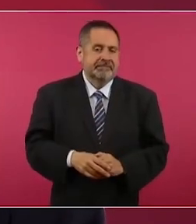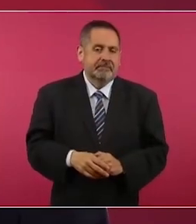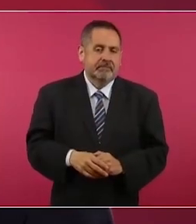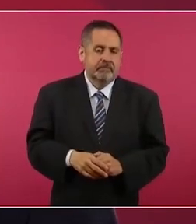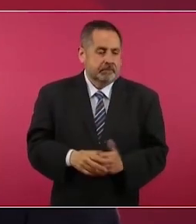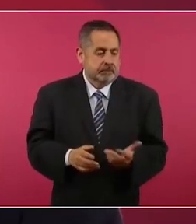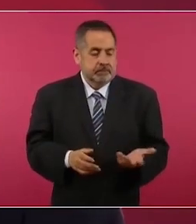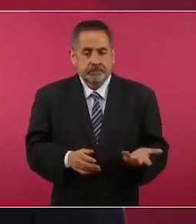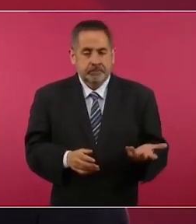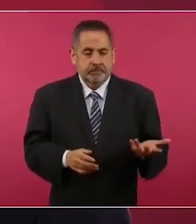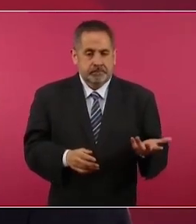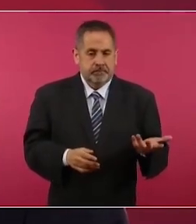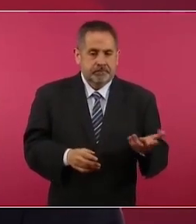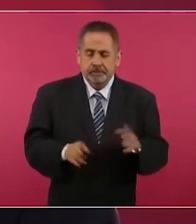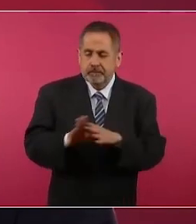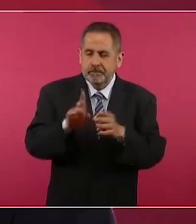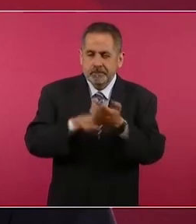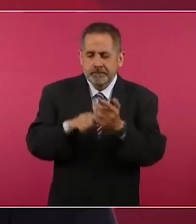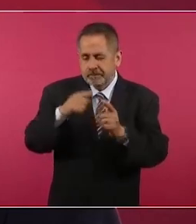¿Cuál es la clave?